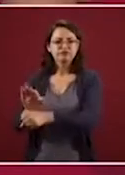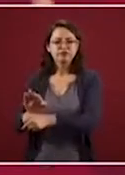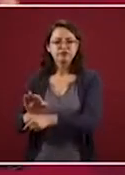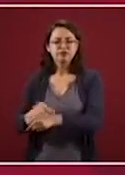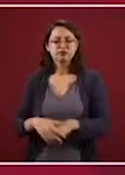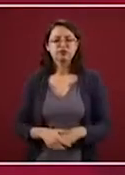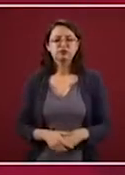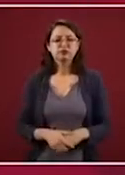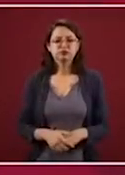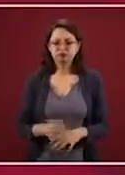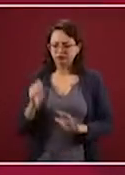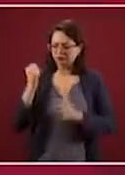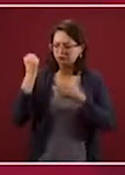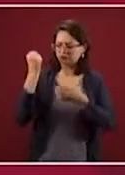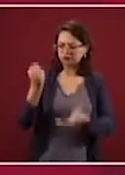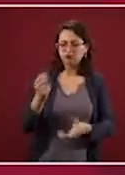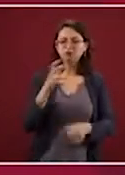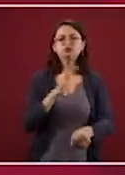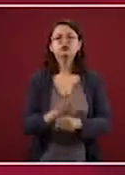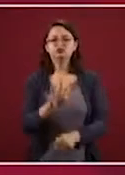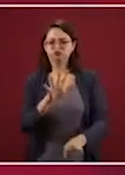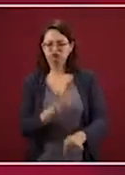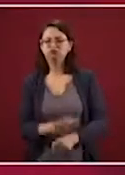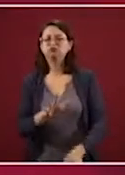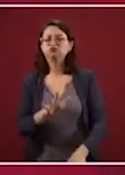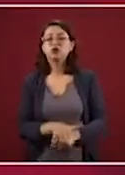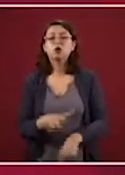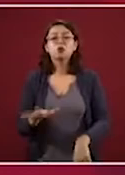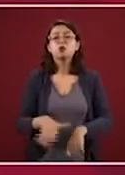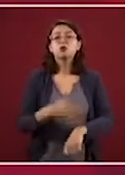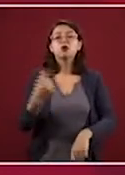alcanza si no hay corrupción